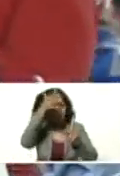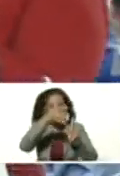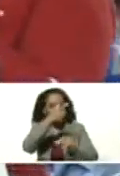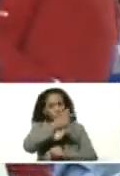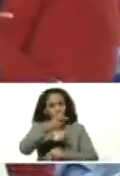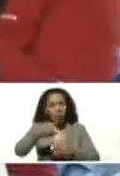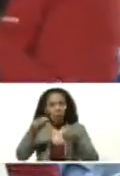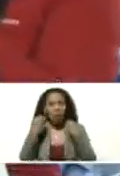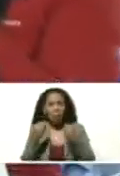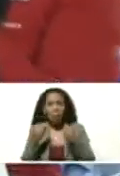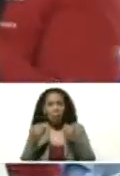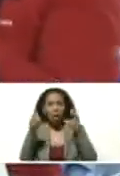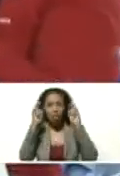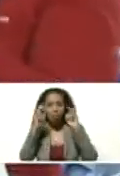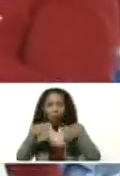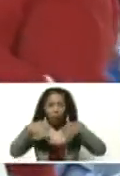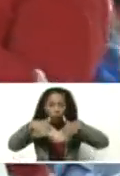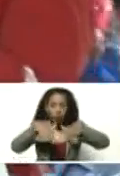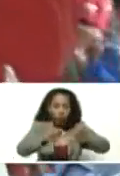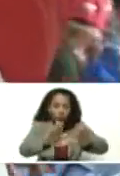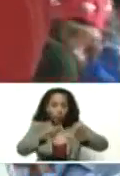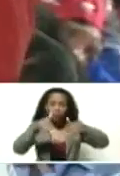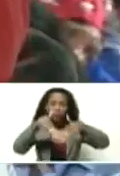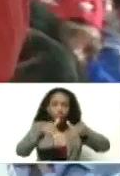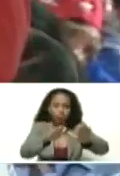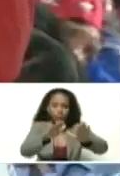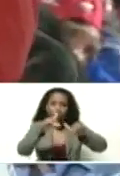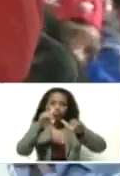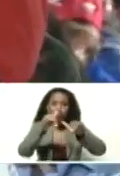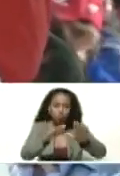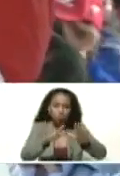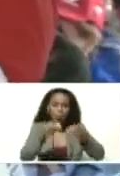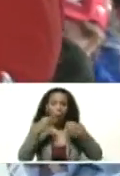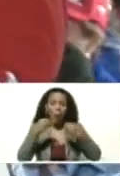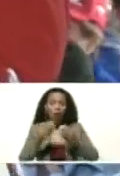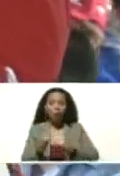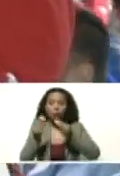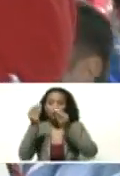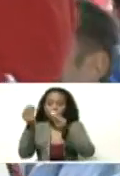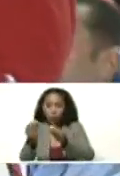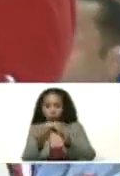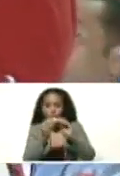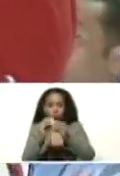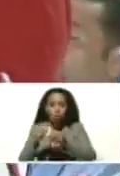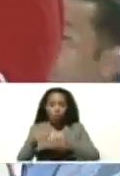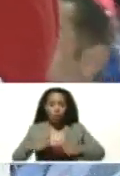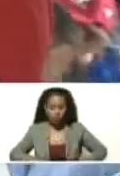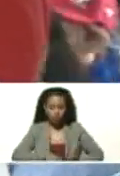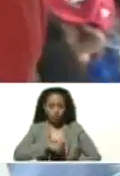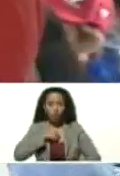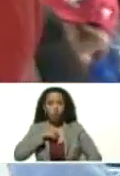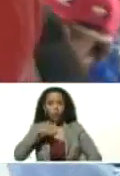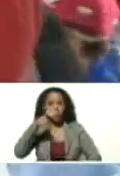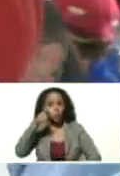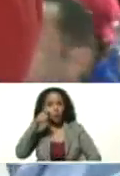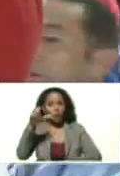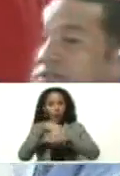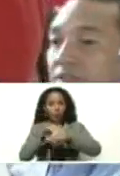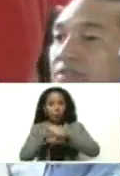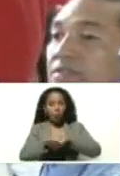para el área textil, para la formación, para la entrega, confección de bragas de seguridad y zapatos de